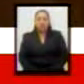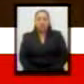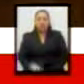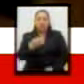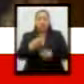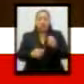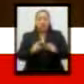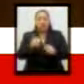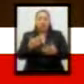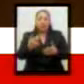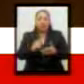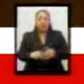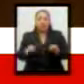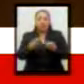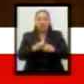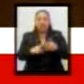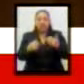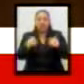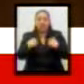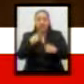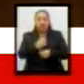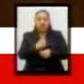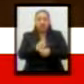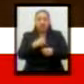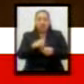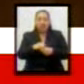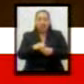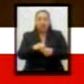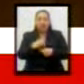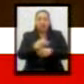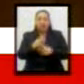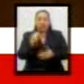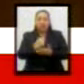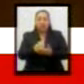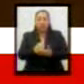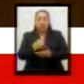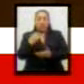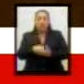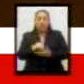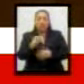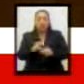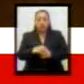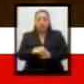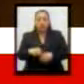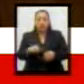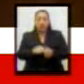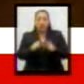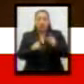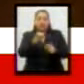posibles estrategias es trabajar en el mecanismo de aprobación, porque los presupuestos los formulan las